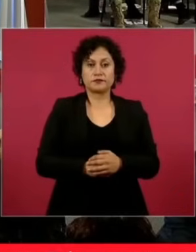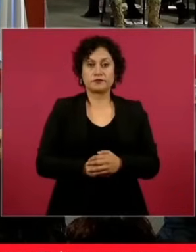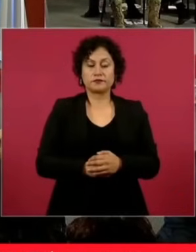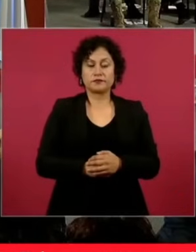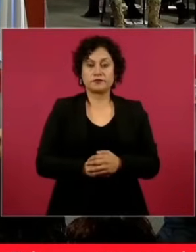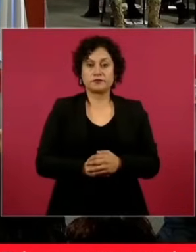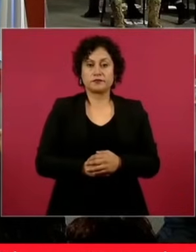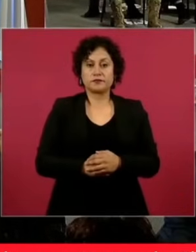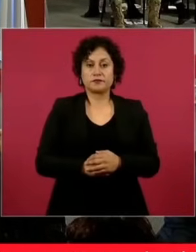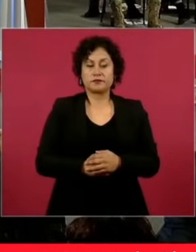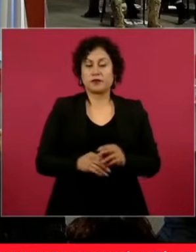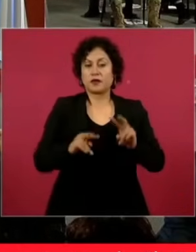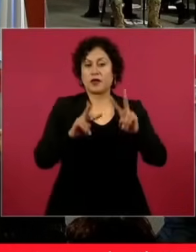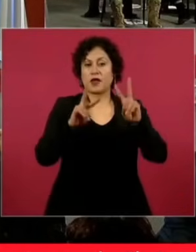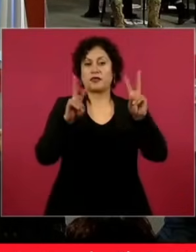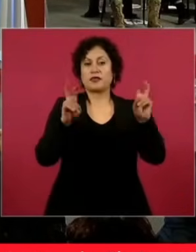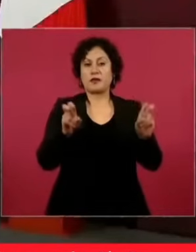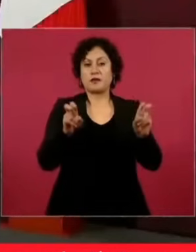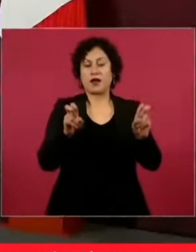La bolsa también.